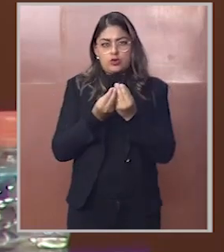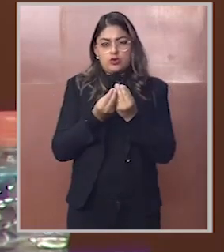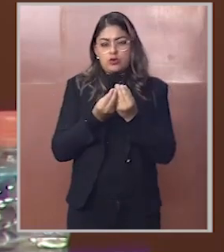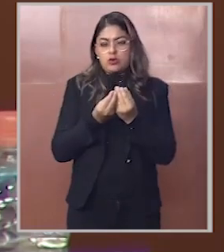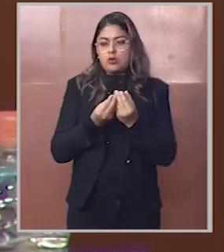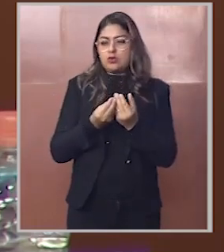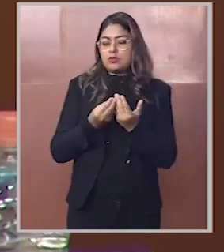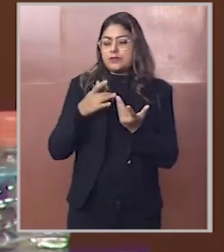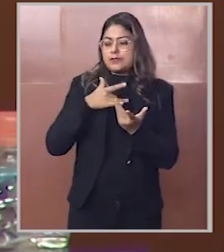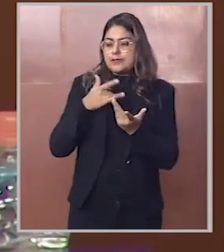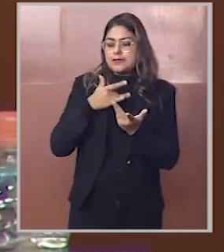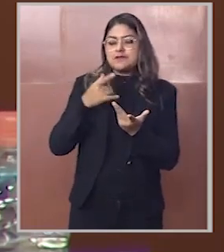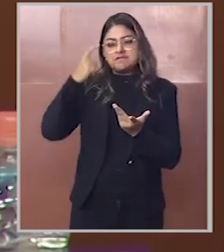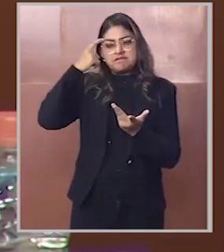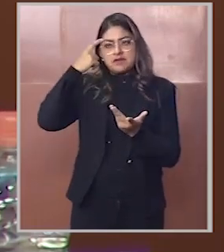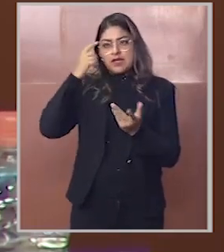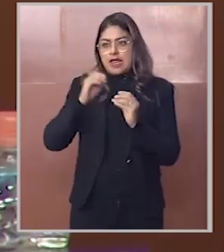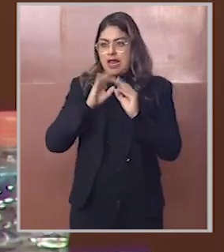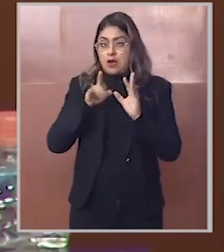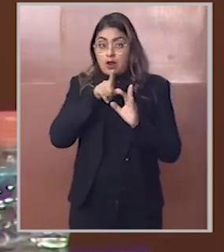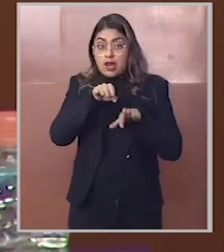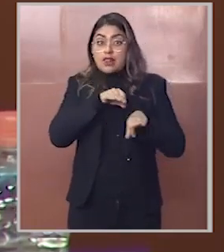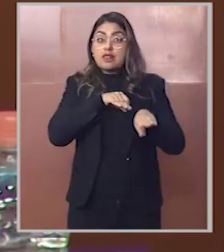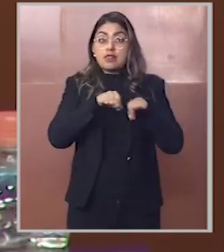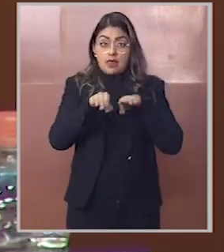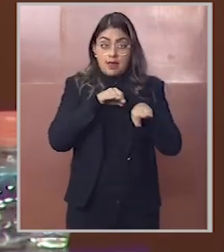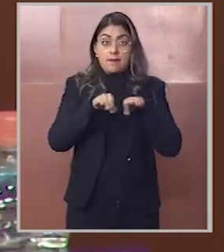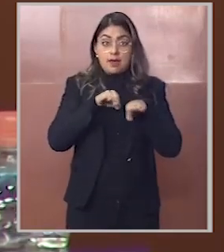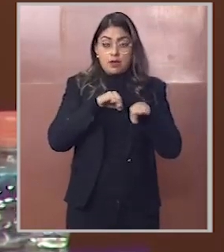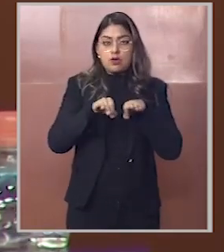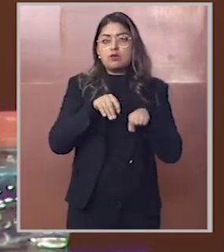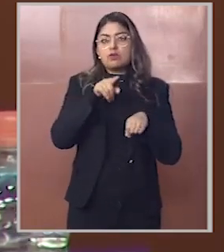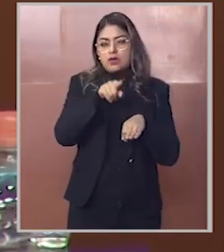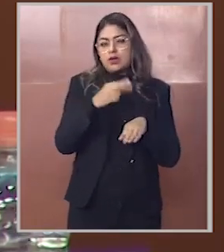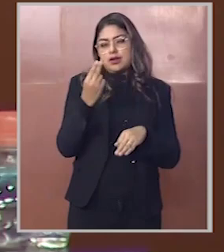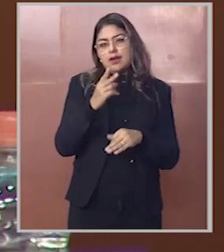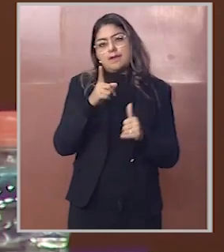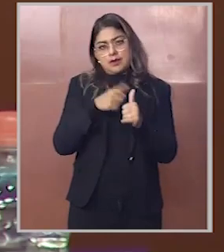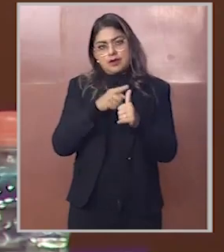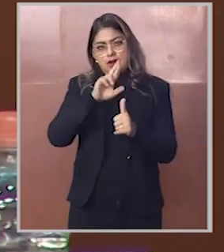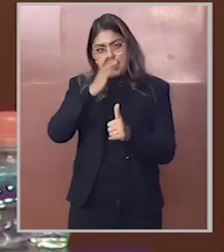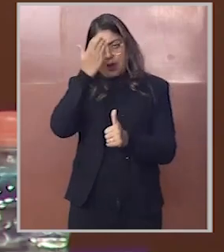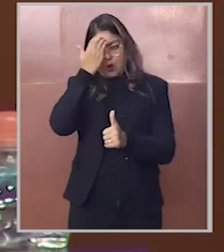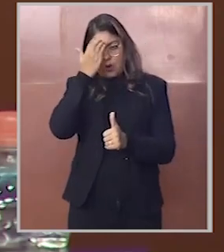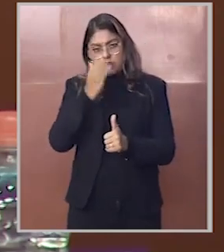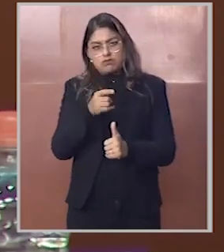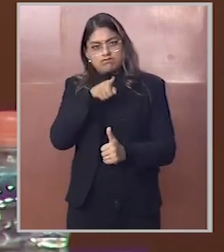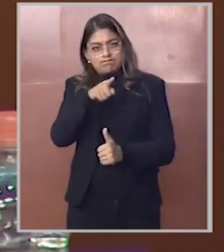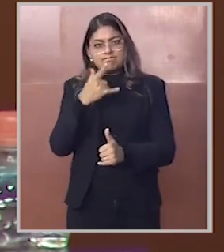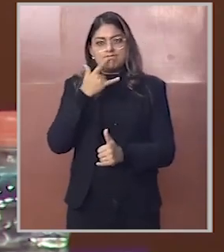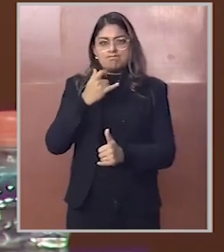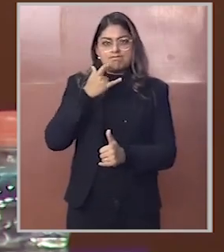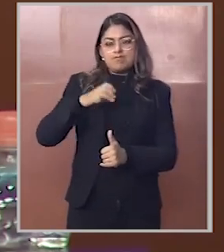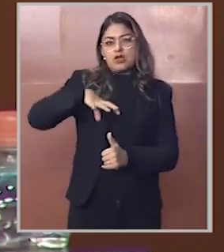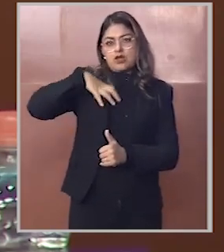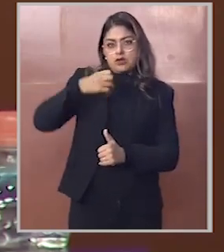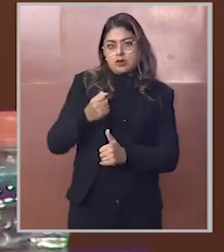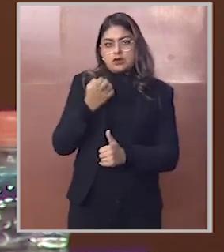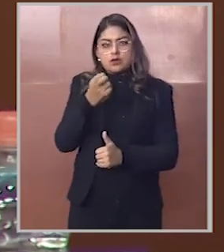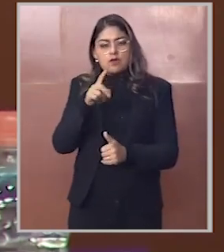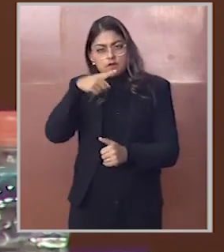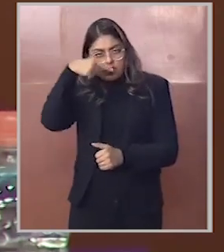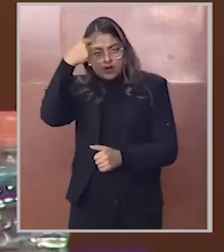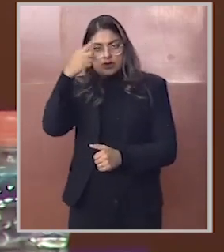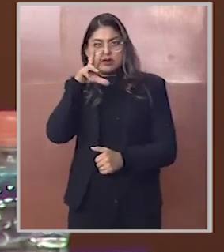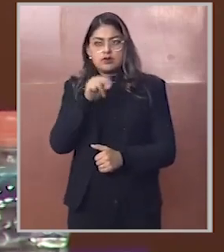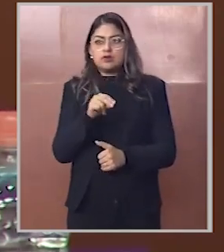era un trabajo un trabajo que además debe ser reconocio en lo que es un esfuerzo que no es fácil pararse frente a una cámara